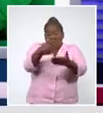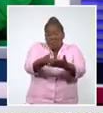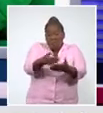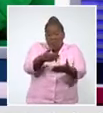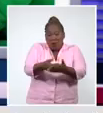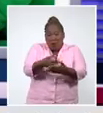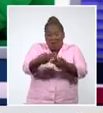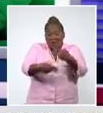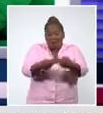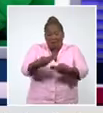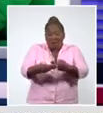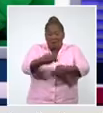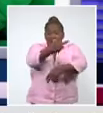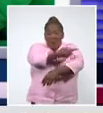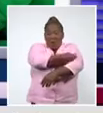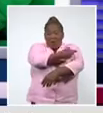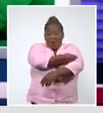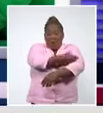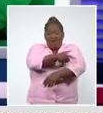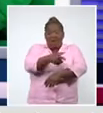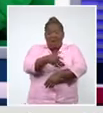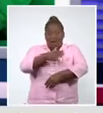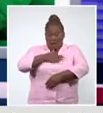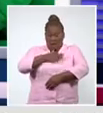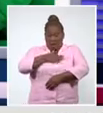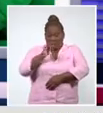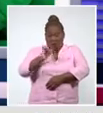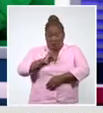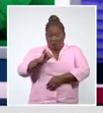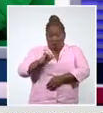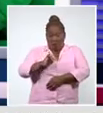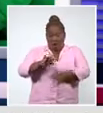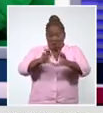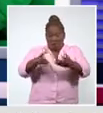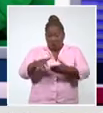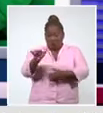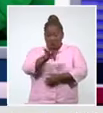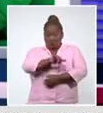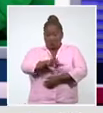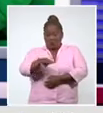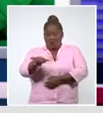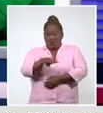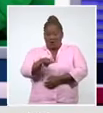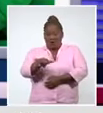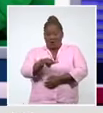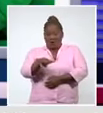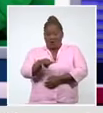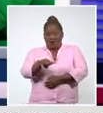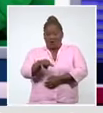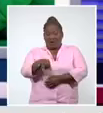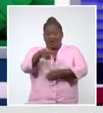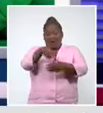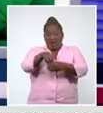vacunas, incluyendo las nuestras, pues se